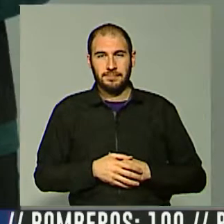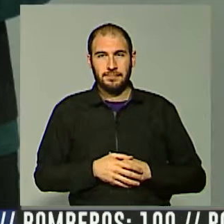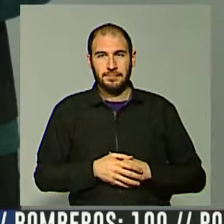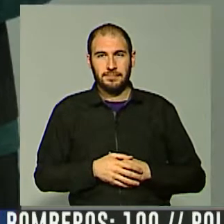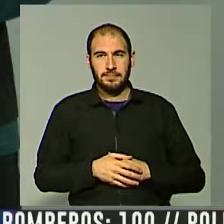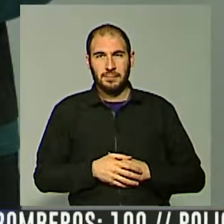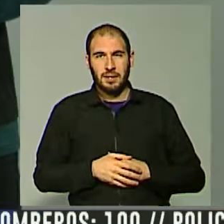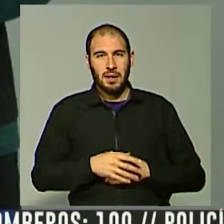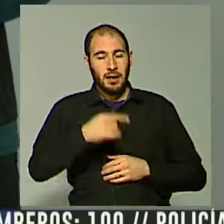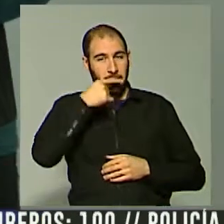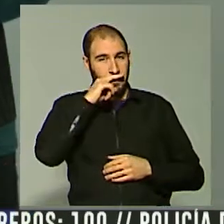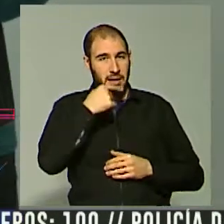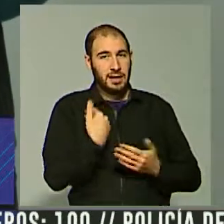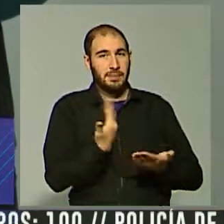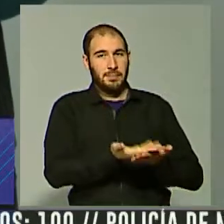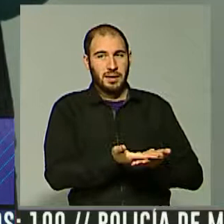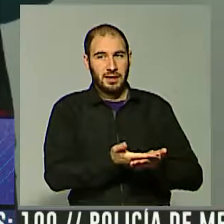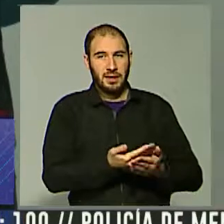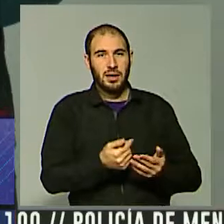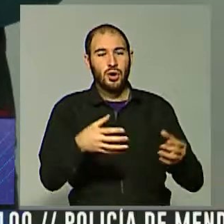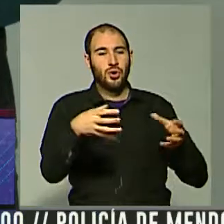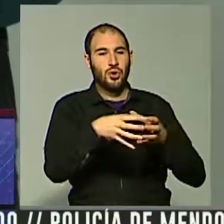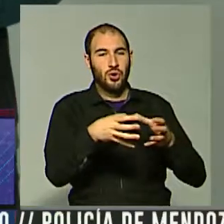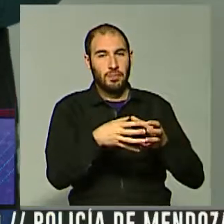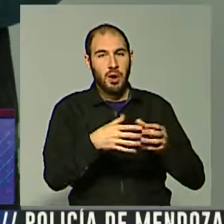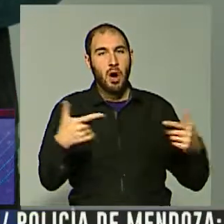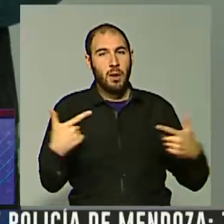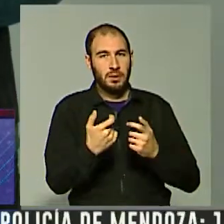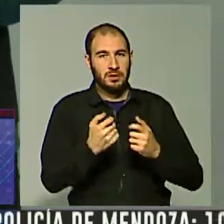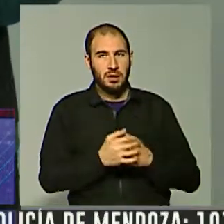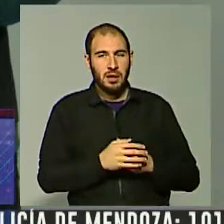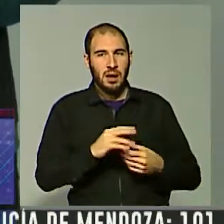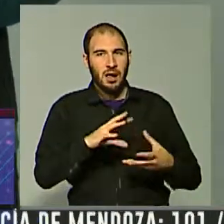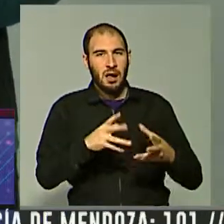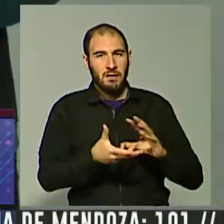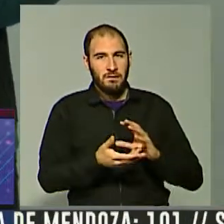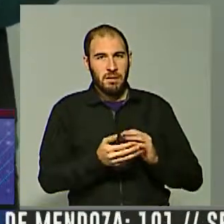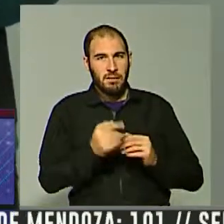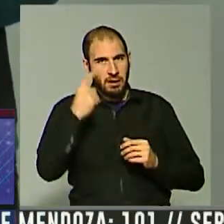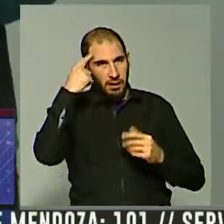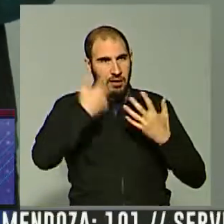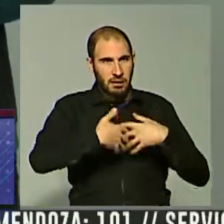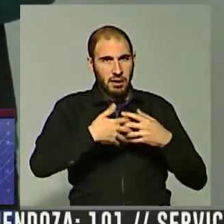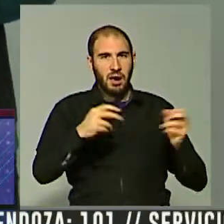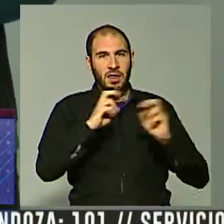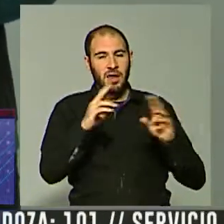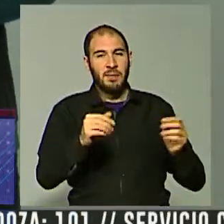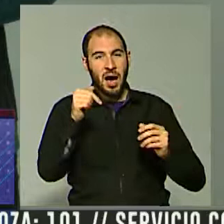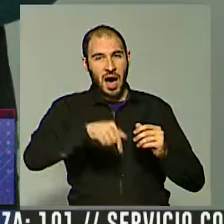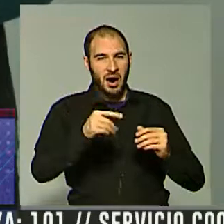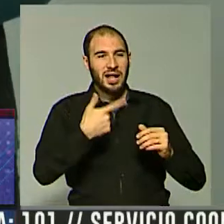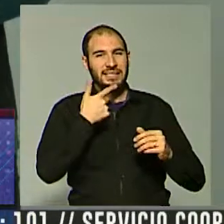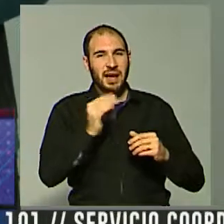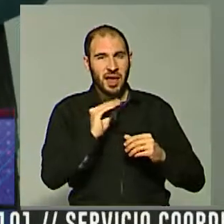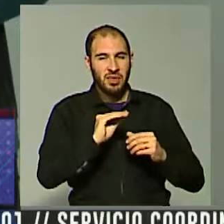Mauricio Macri pidiendo a un cierto sector, si de la oposición, que de algún modo entra en conciencia a partir de lo que se va a tratar ahora en el